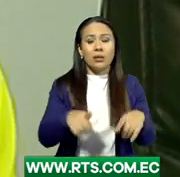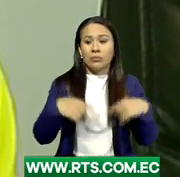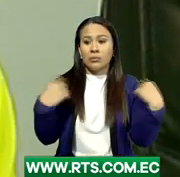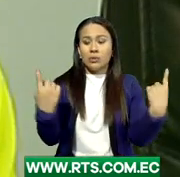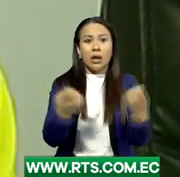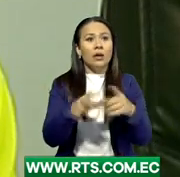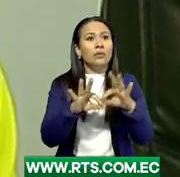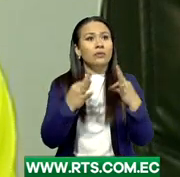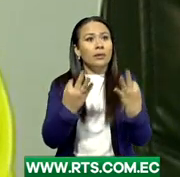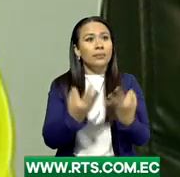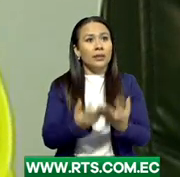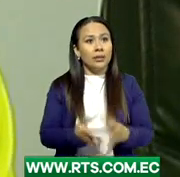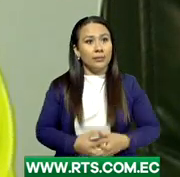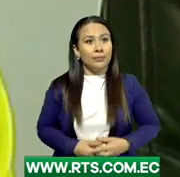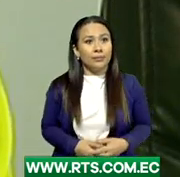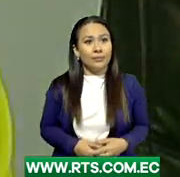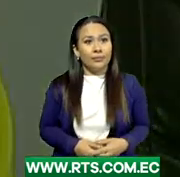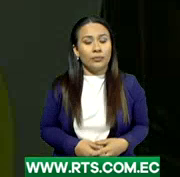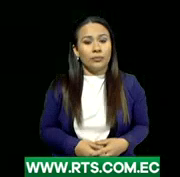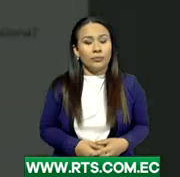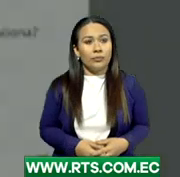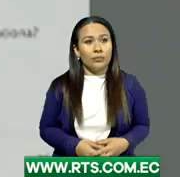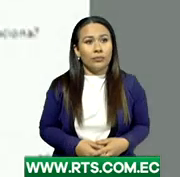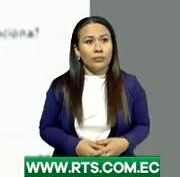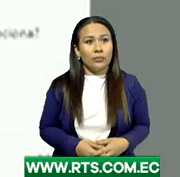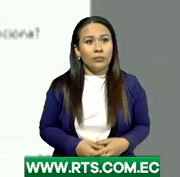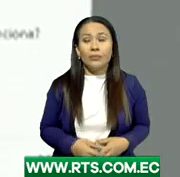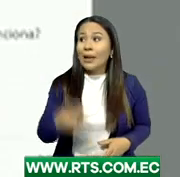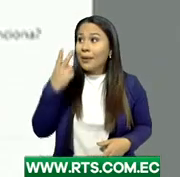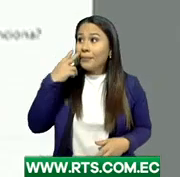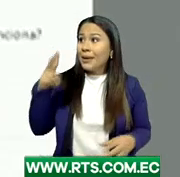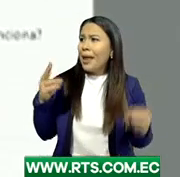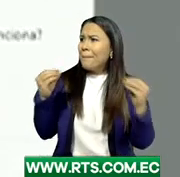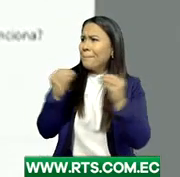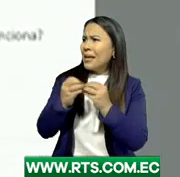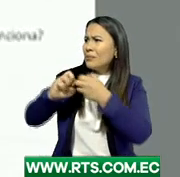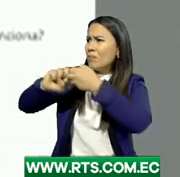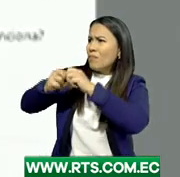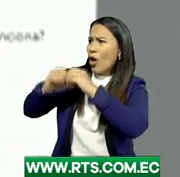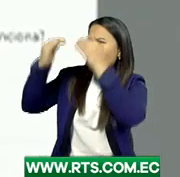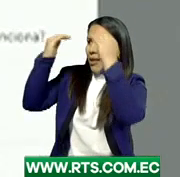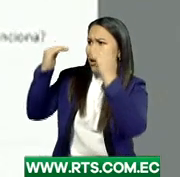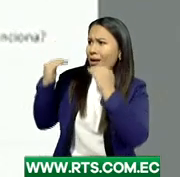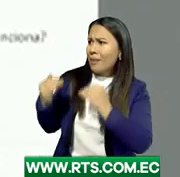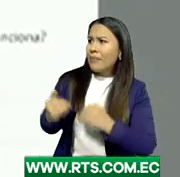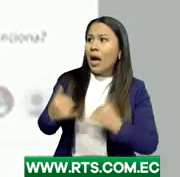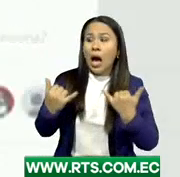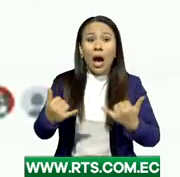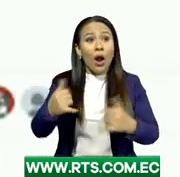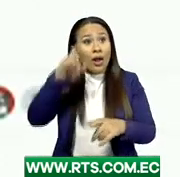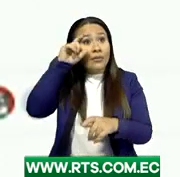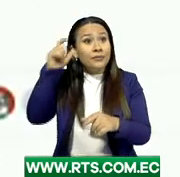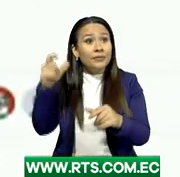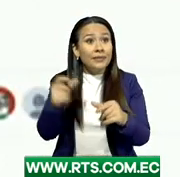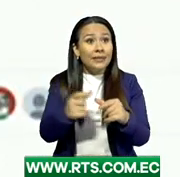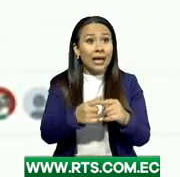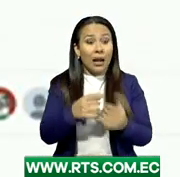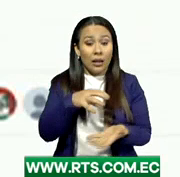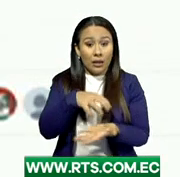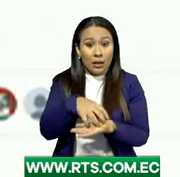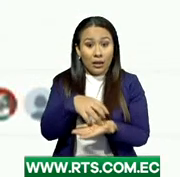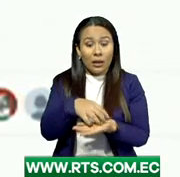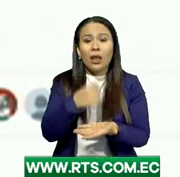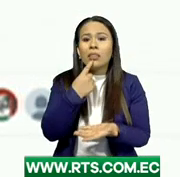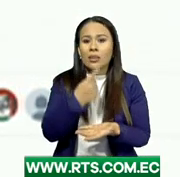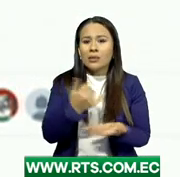será ya entregado a un familiar ese y otros casos han provocado reacciones por ejemplo en la fiscal general del estado también